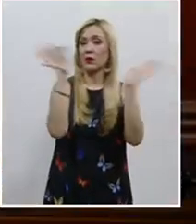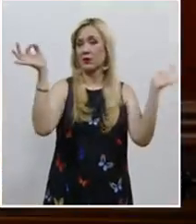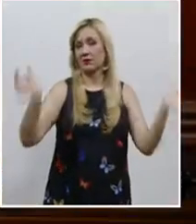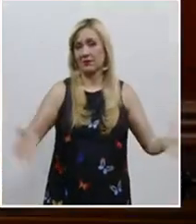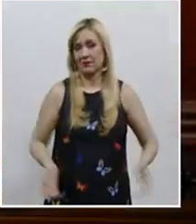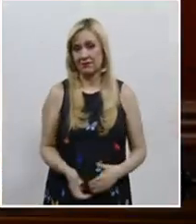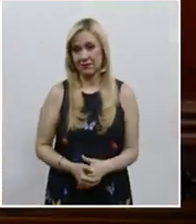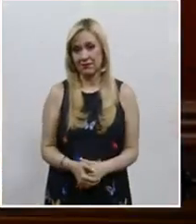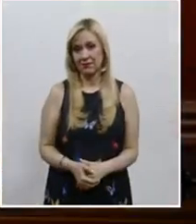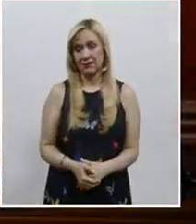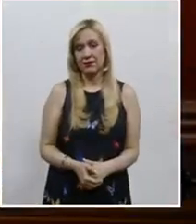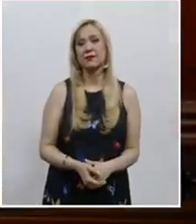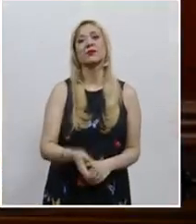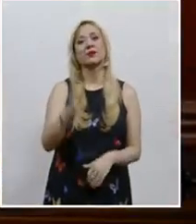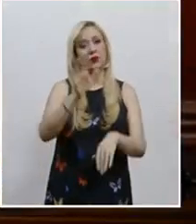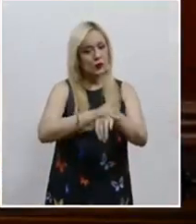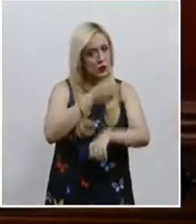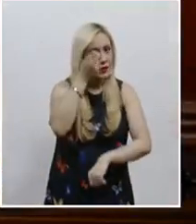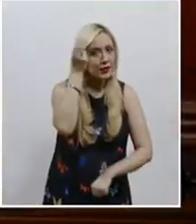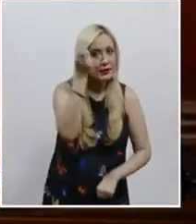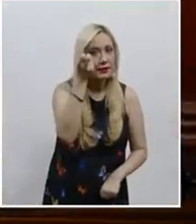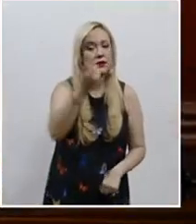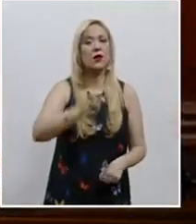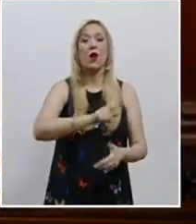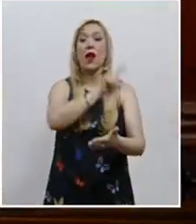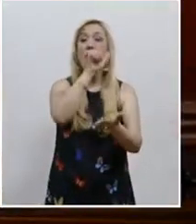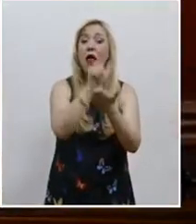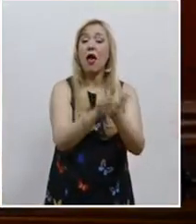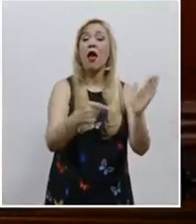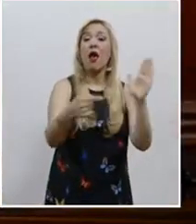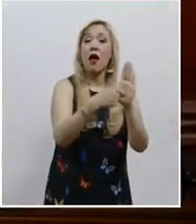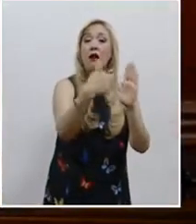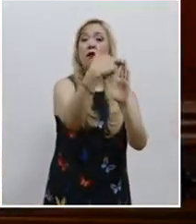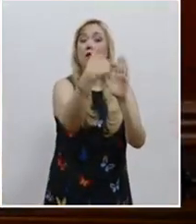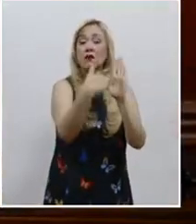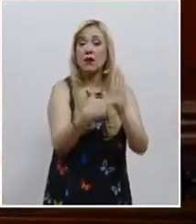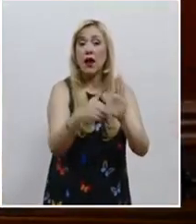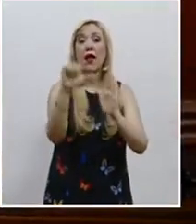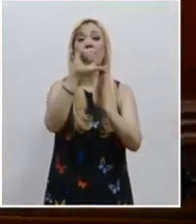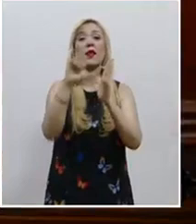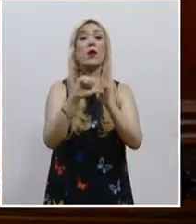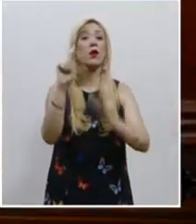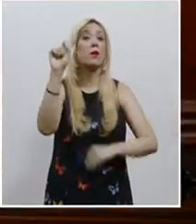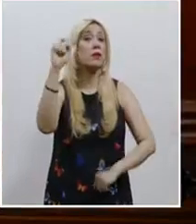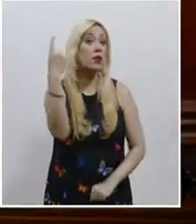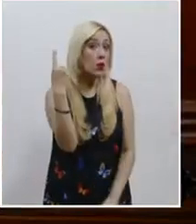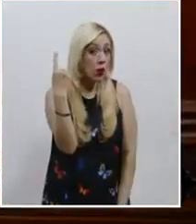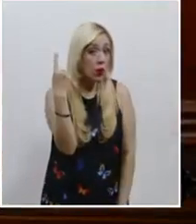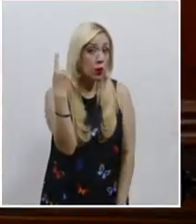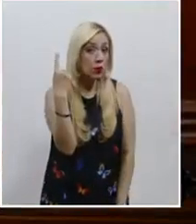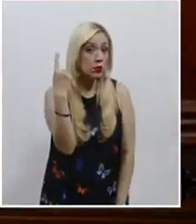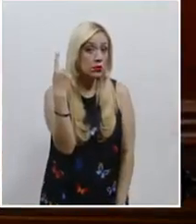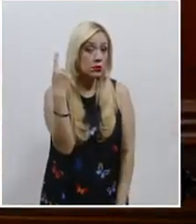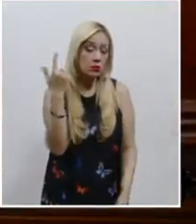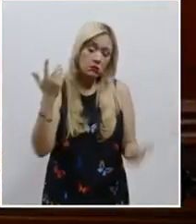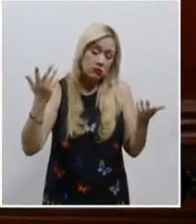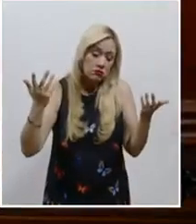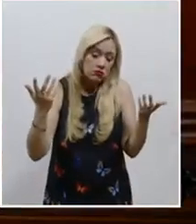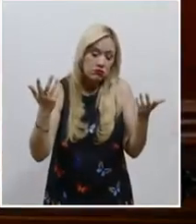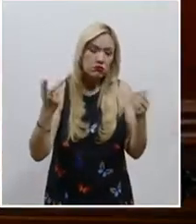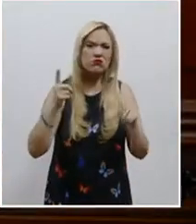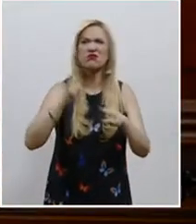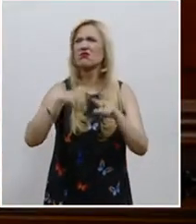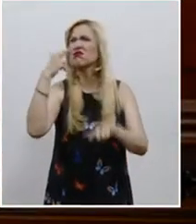Y en ese sentido, conforme a esta ley que está reglamentando el artículo 21, la adscripción